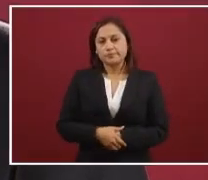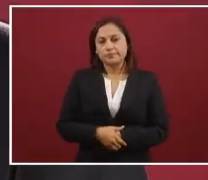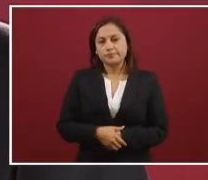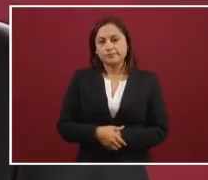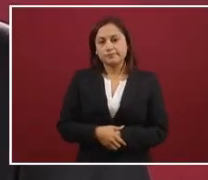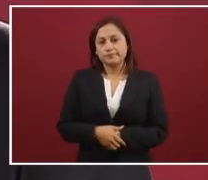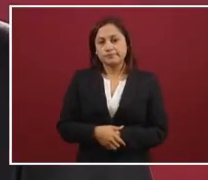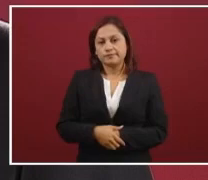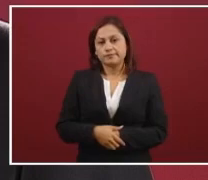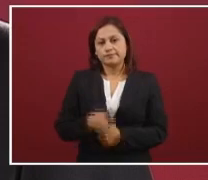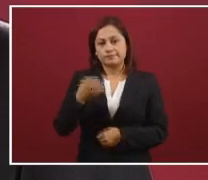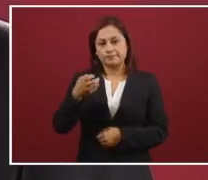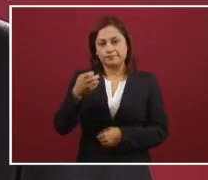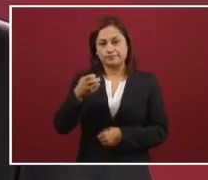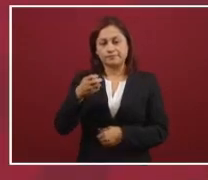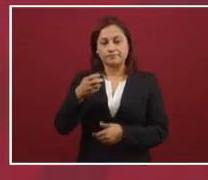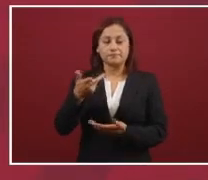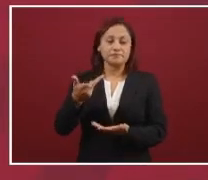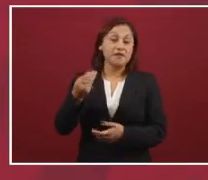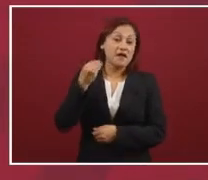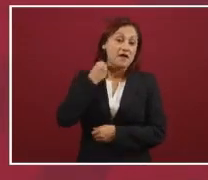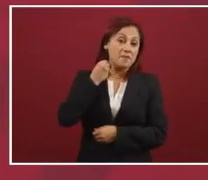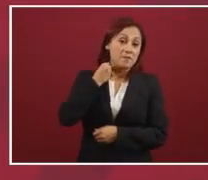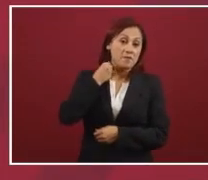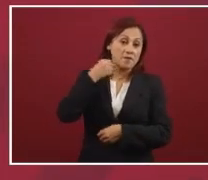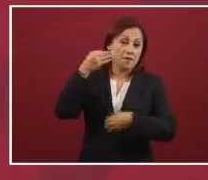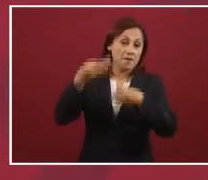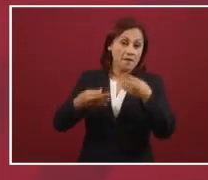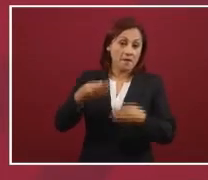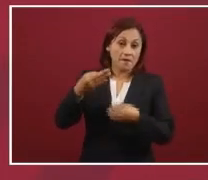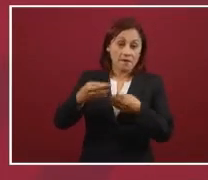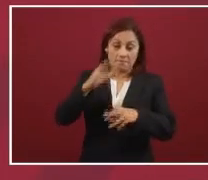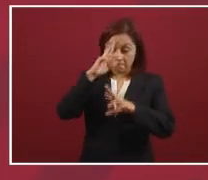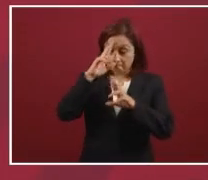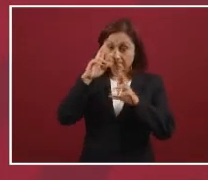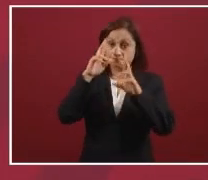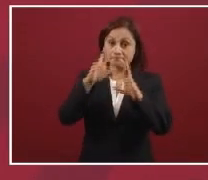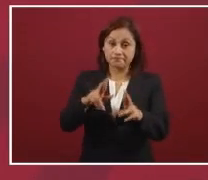no de chueco, no de cohecho, no